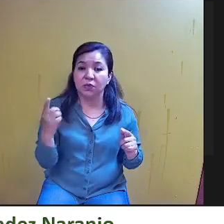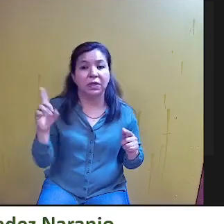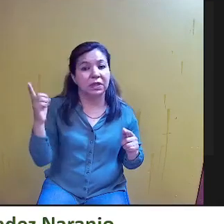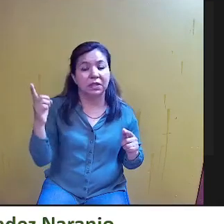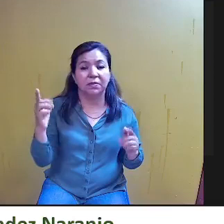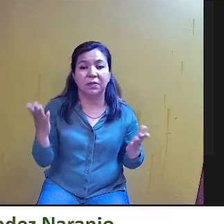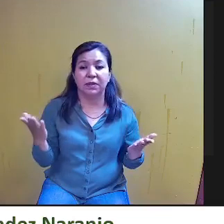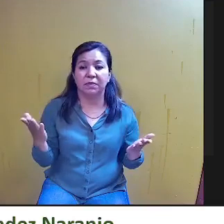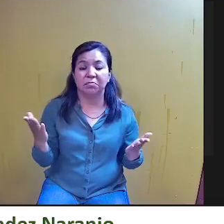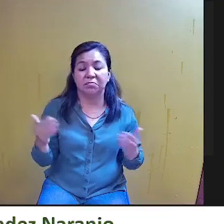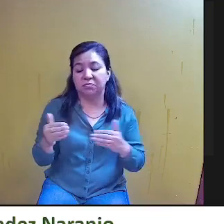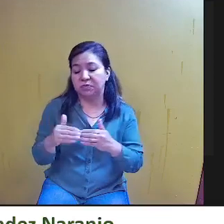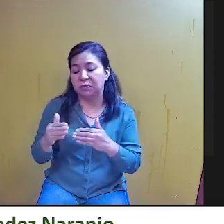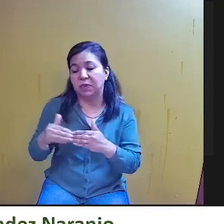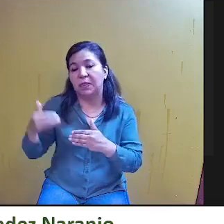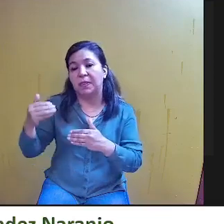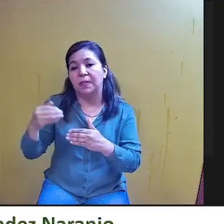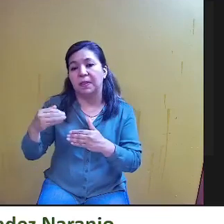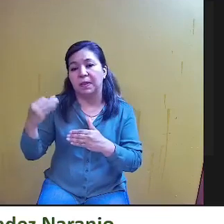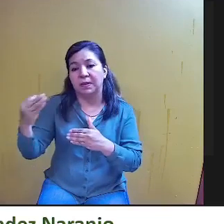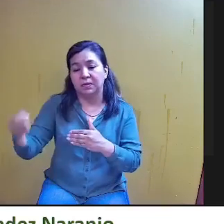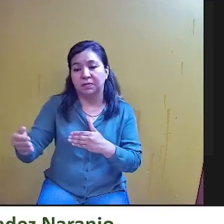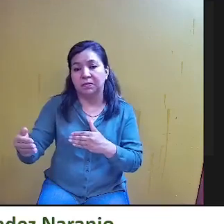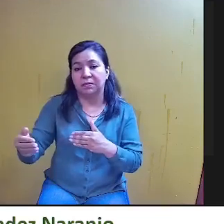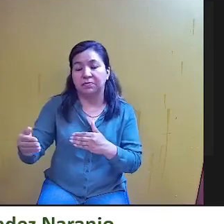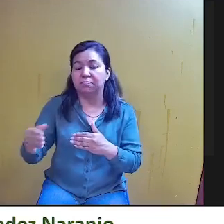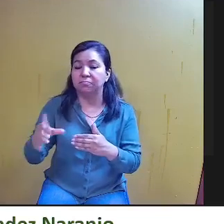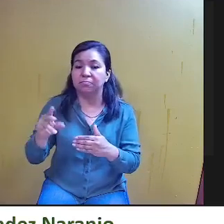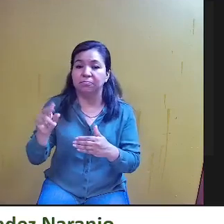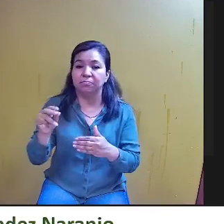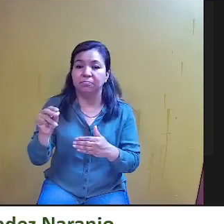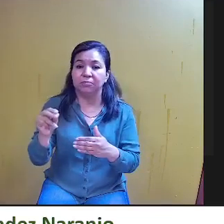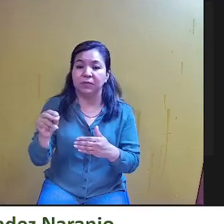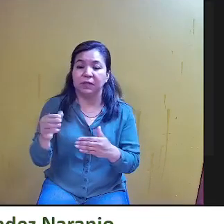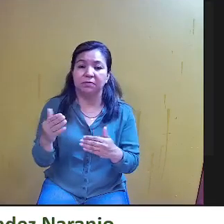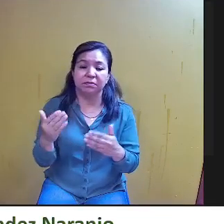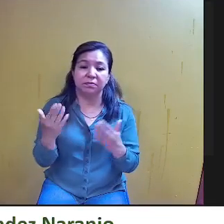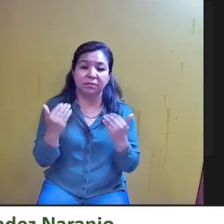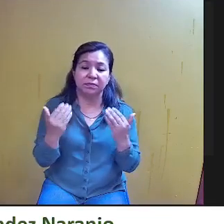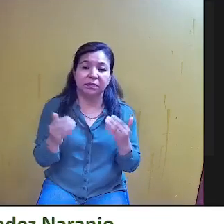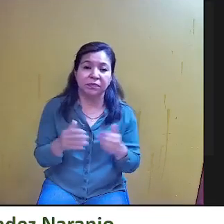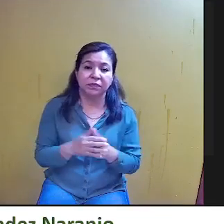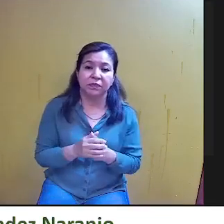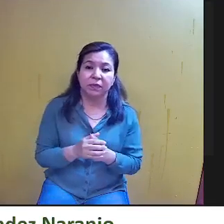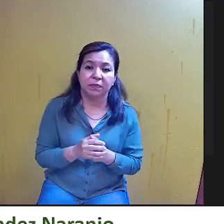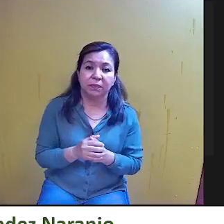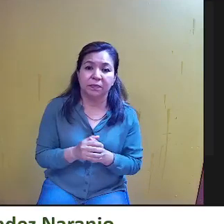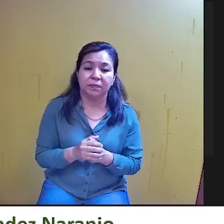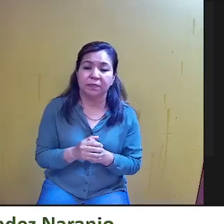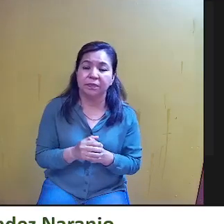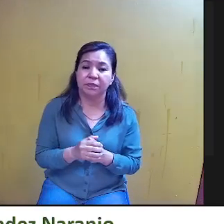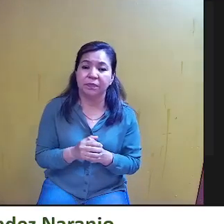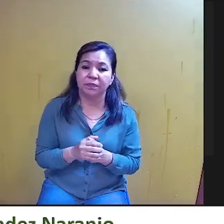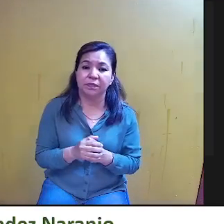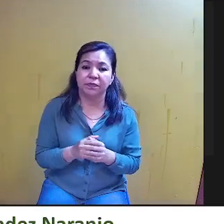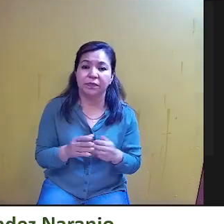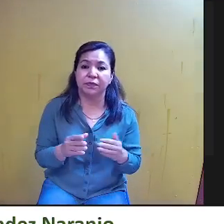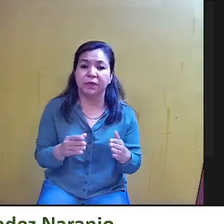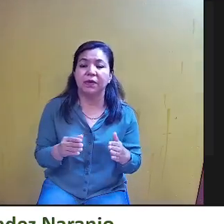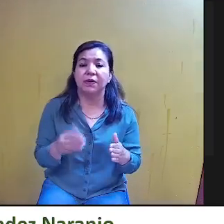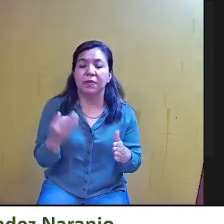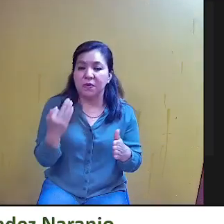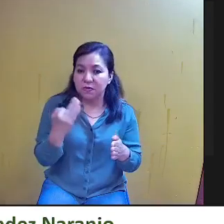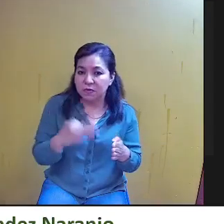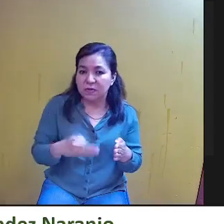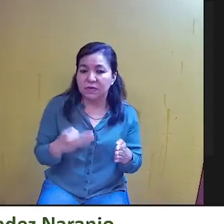los vuelve extemporáneos, pues el acuerdo que modificó el parámetro ya había causado estado. Lo infundado porque por un